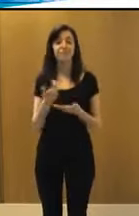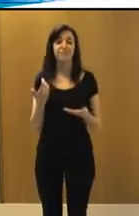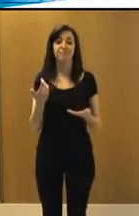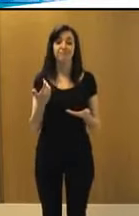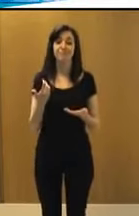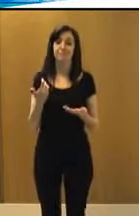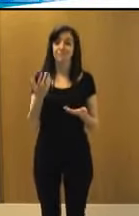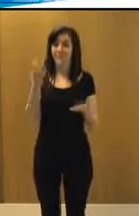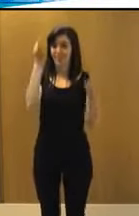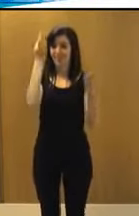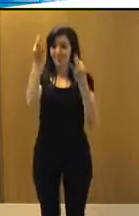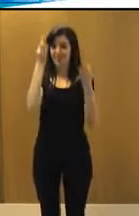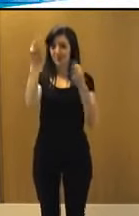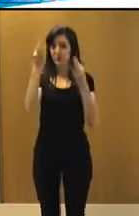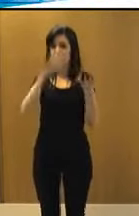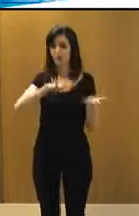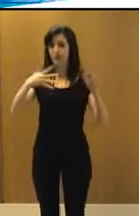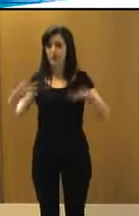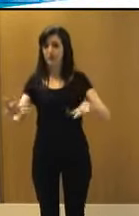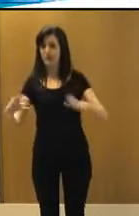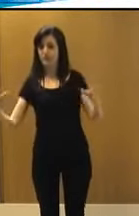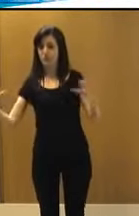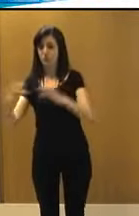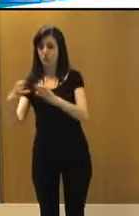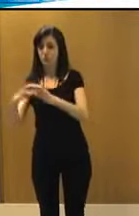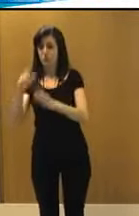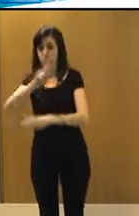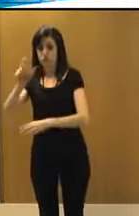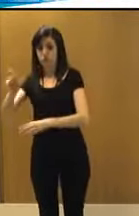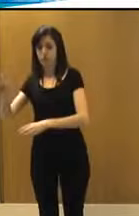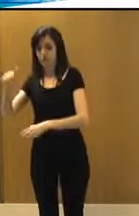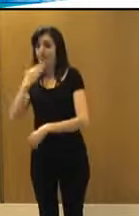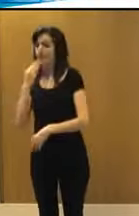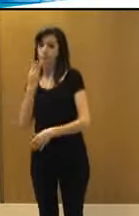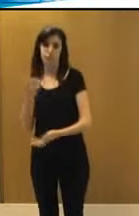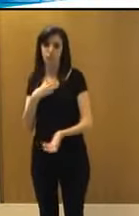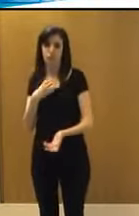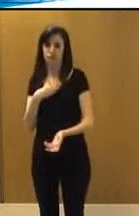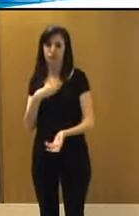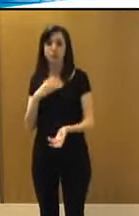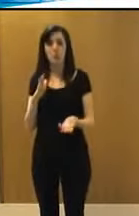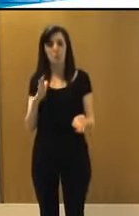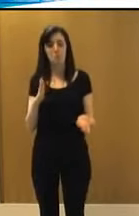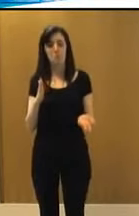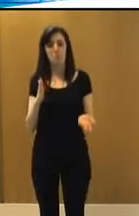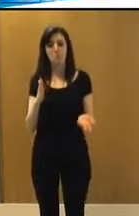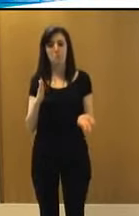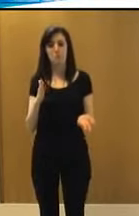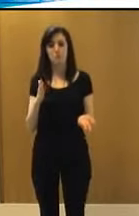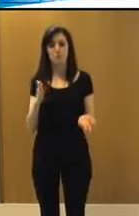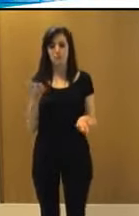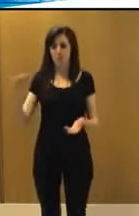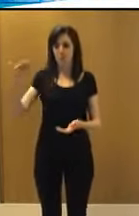Entonces, probablemente, estos datos no son extrapolables al conjunto de la población de esta edad, pero aún